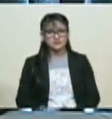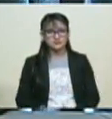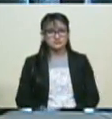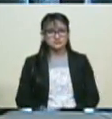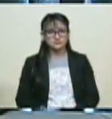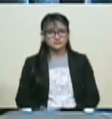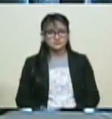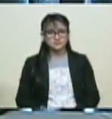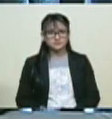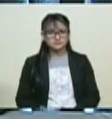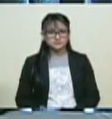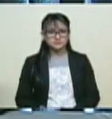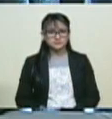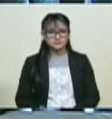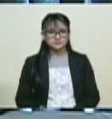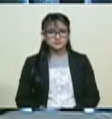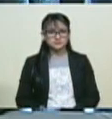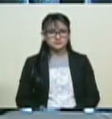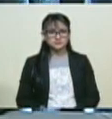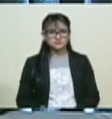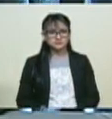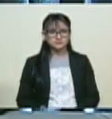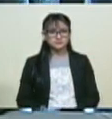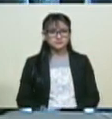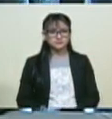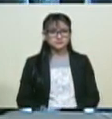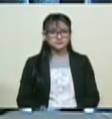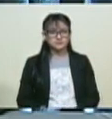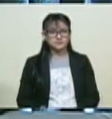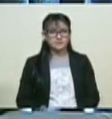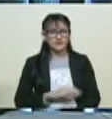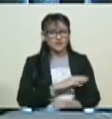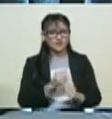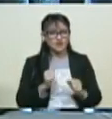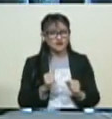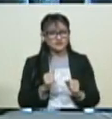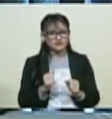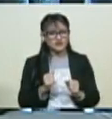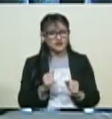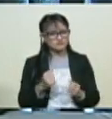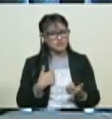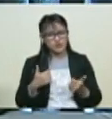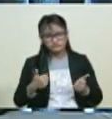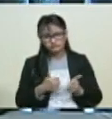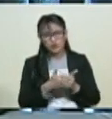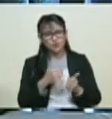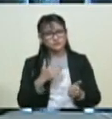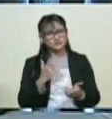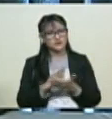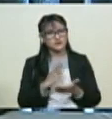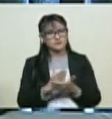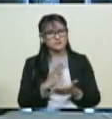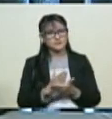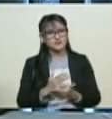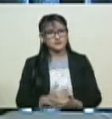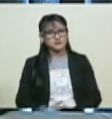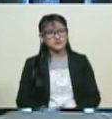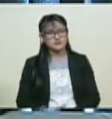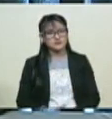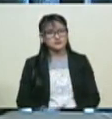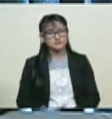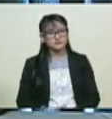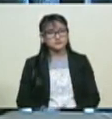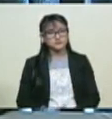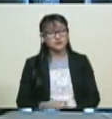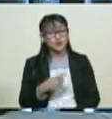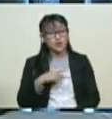travesía de su fuerza de su liderazgo y con mucha voluntad